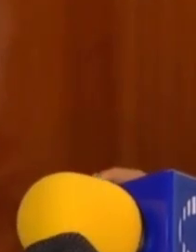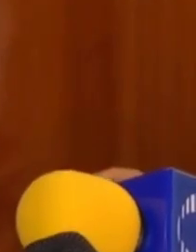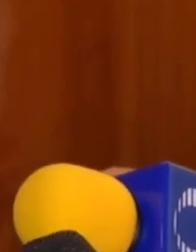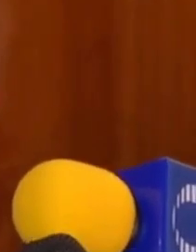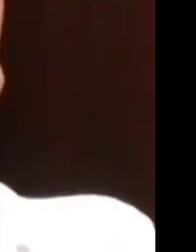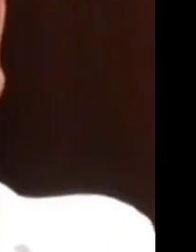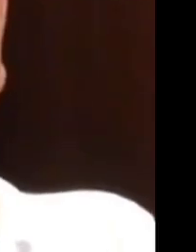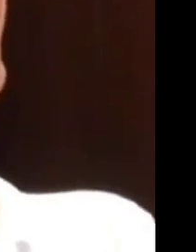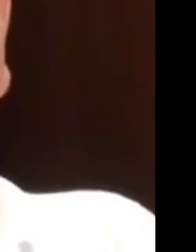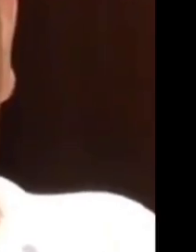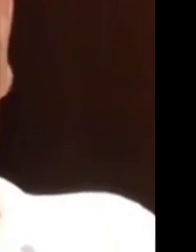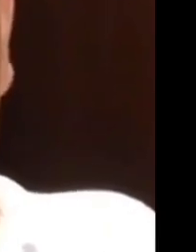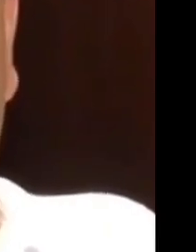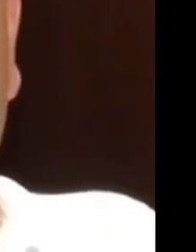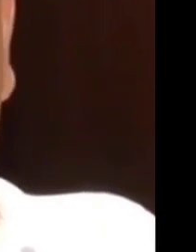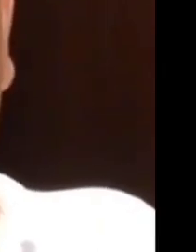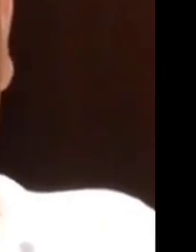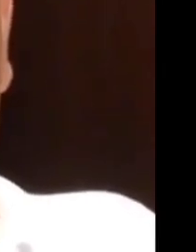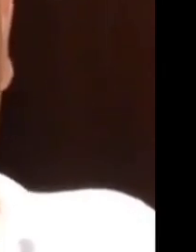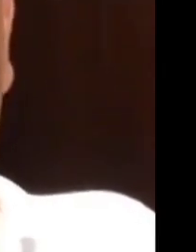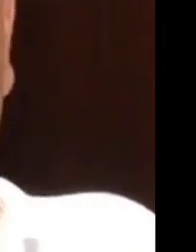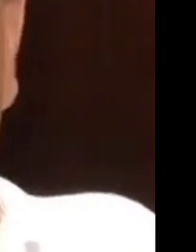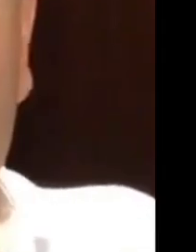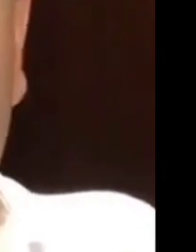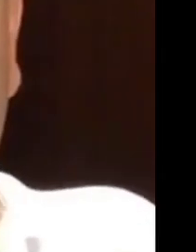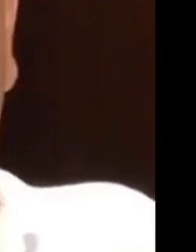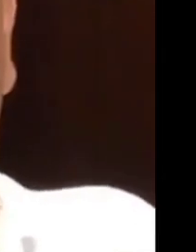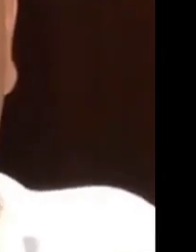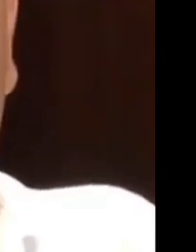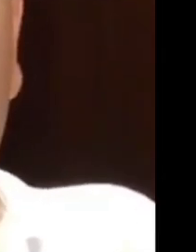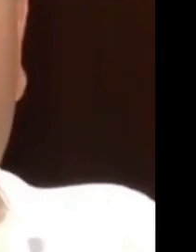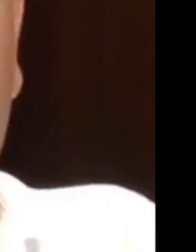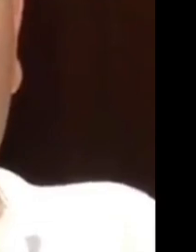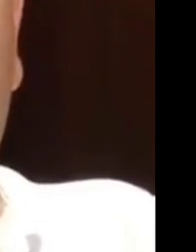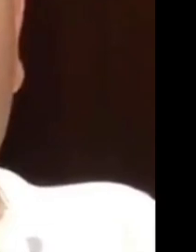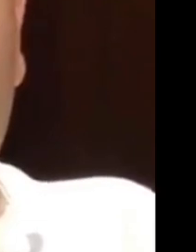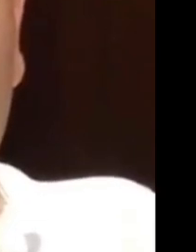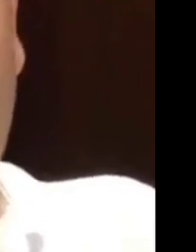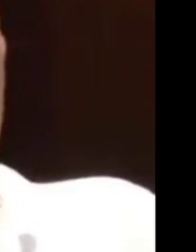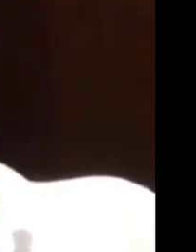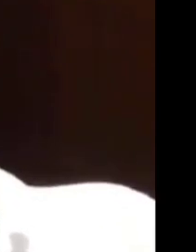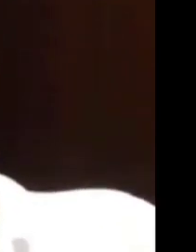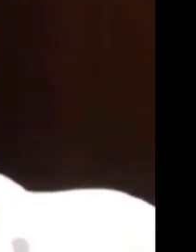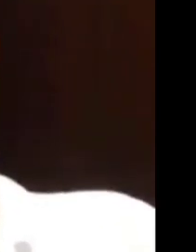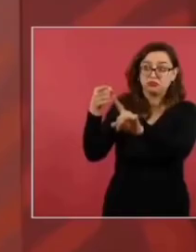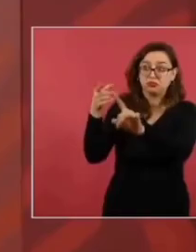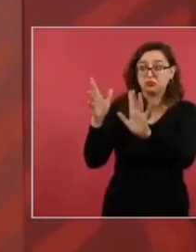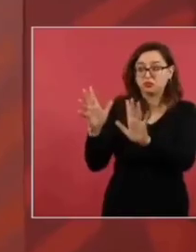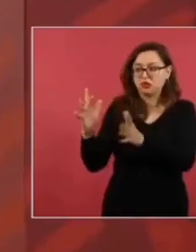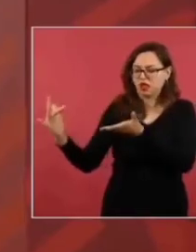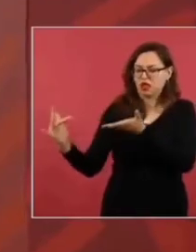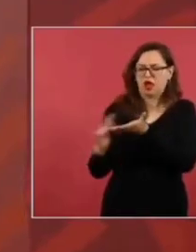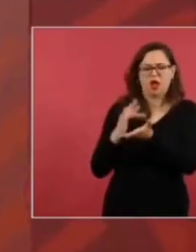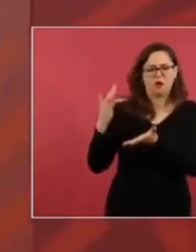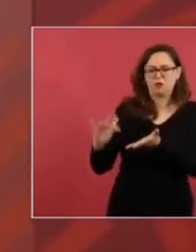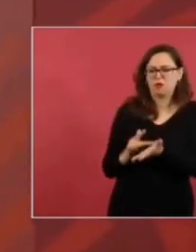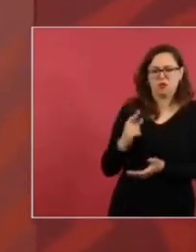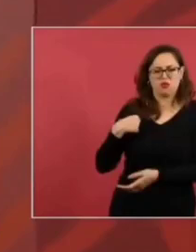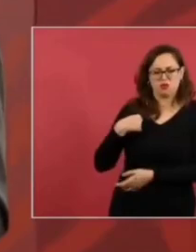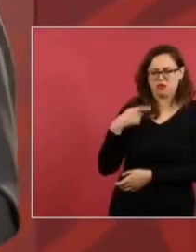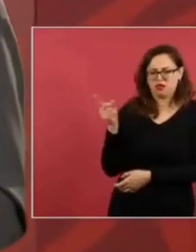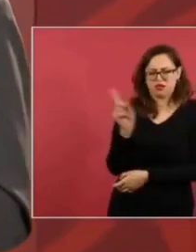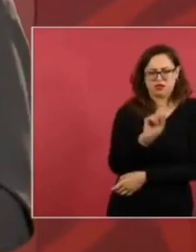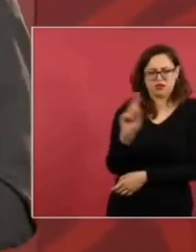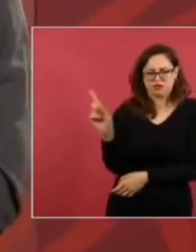habría también impulsado previo o durante la designación de alejandro armenta como presidente de la mesa directiva porque hay ricardo